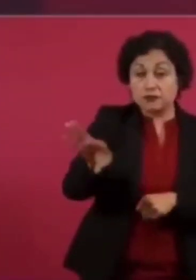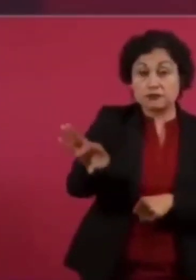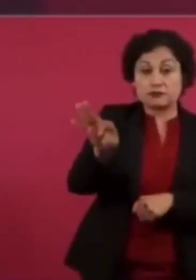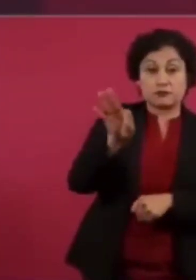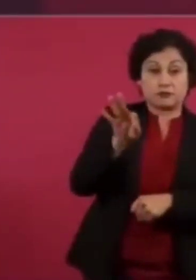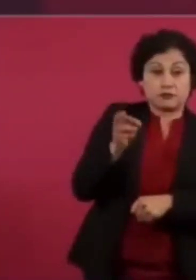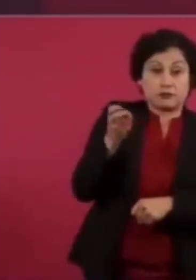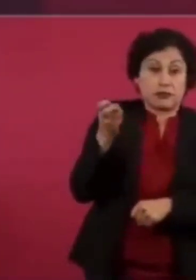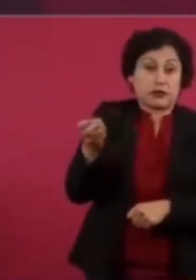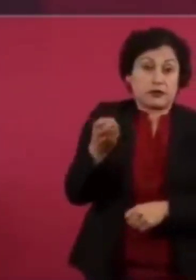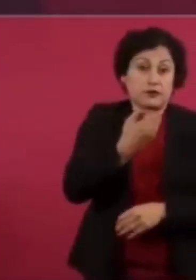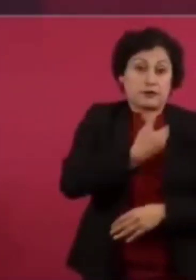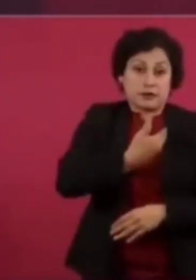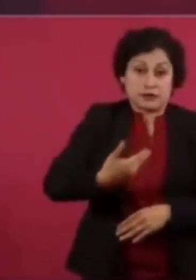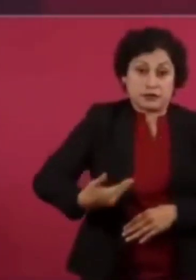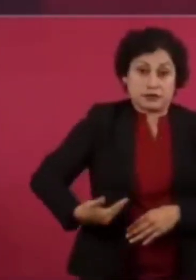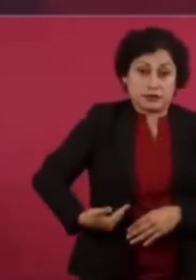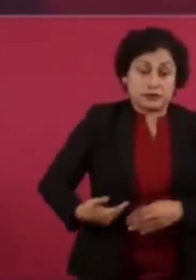Entonces